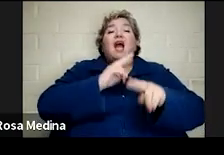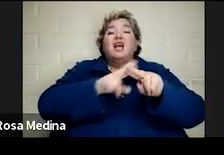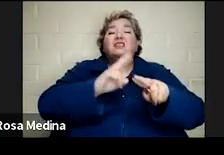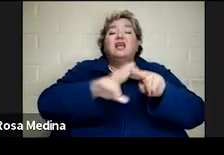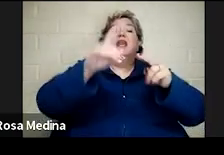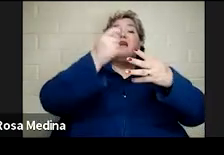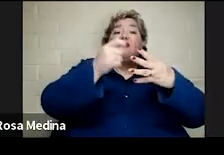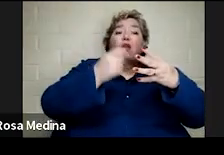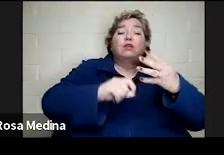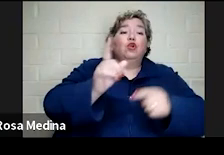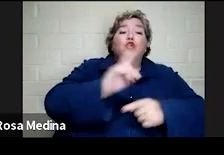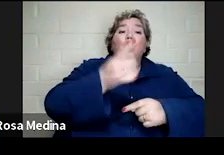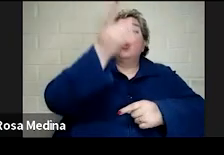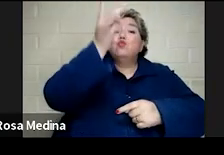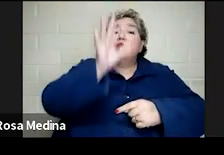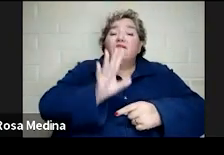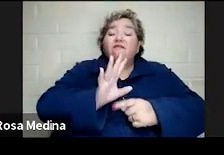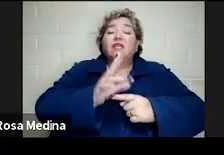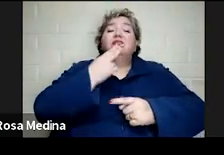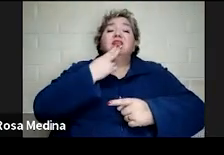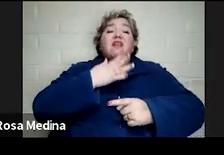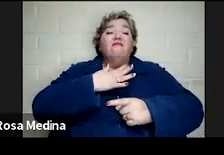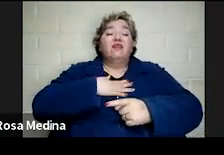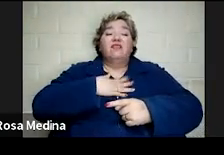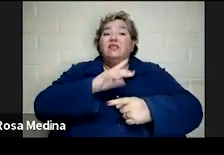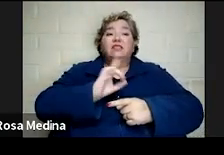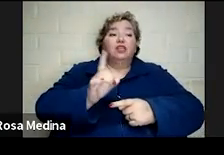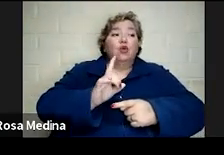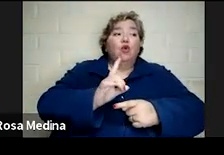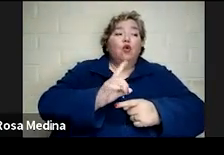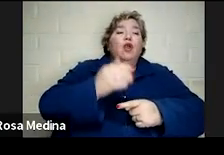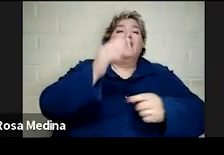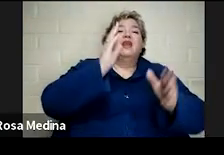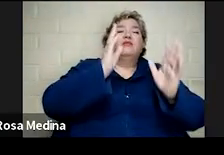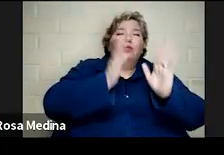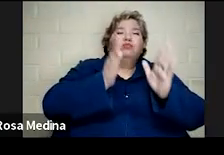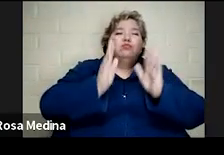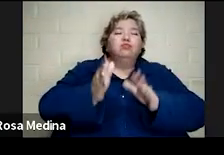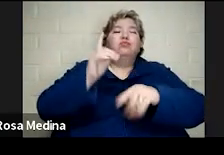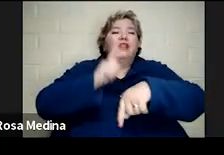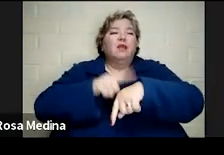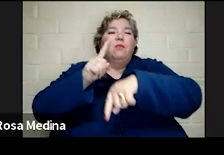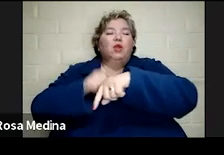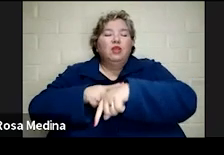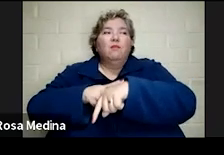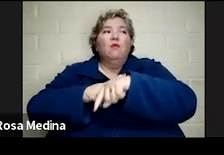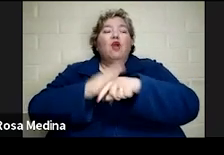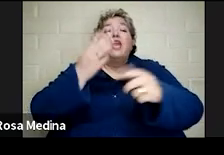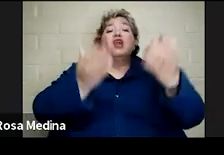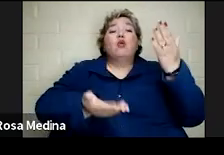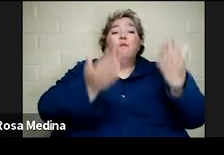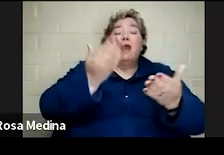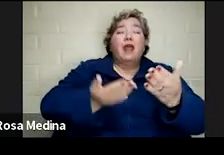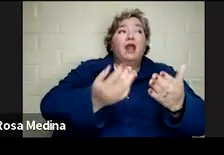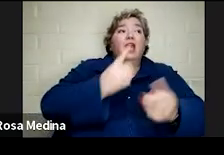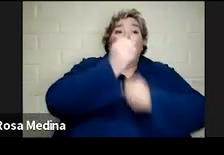solo una vez en la vida, sino que cada cierto tiempo, cosa de ir como comparando cómo se estaba hace un año, cómo se está ahora